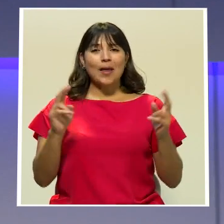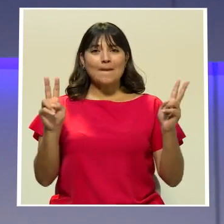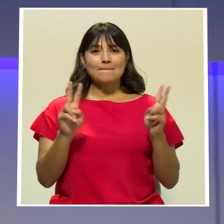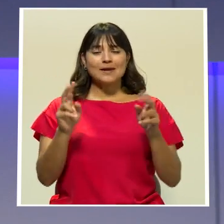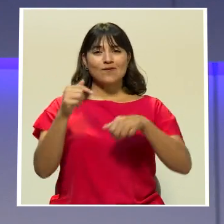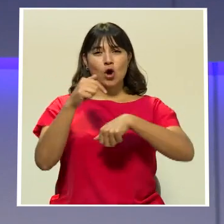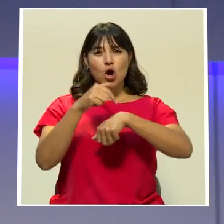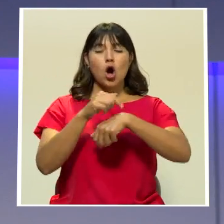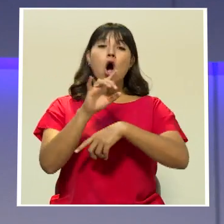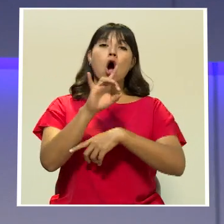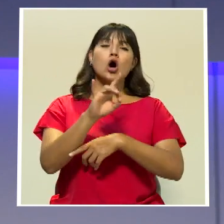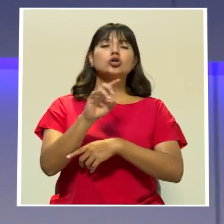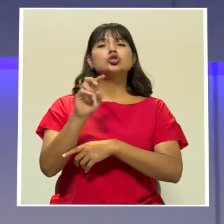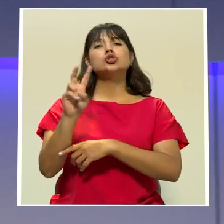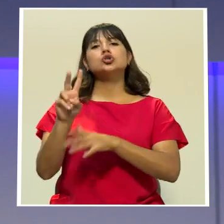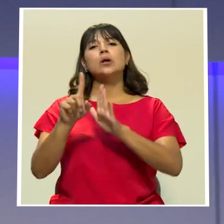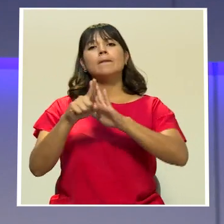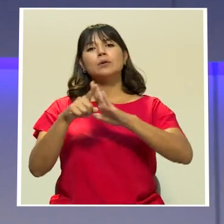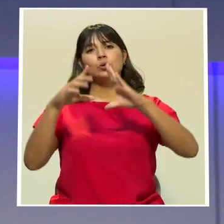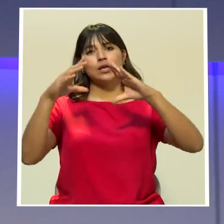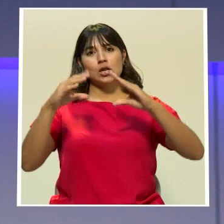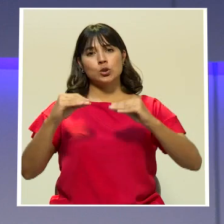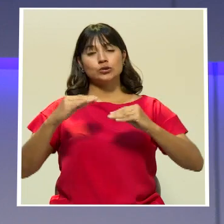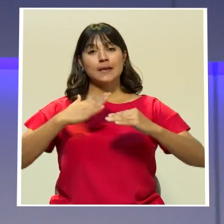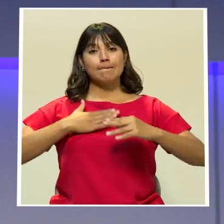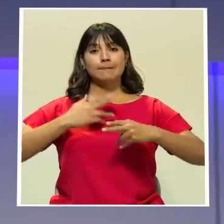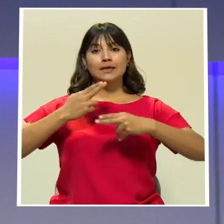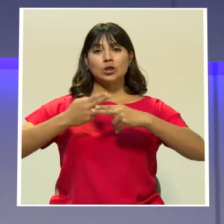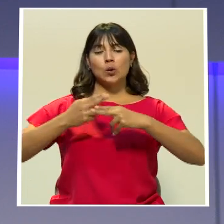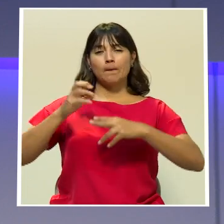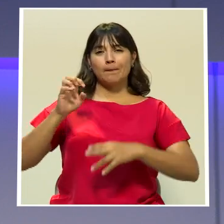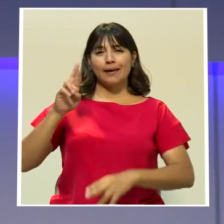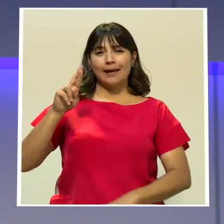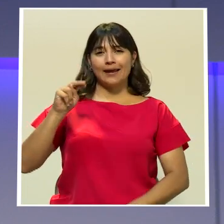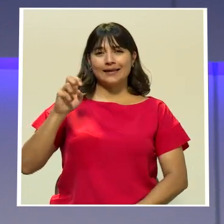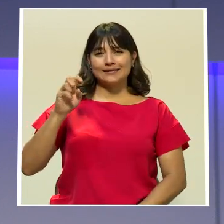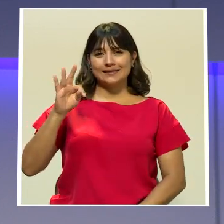8 de la noche con 2 minutos. Soy Ernesto Rivera.